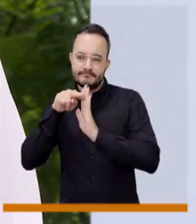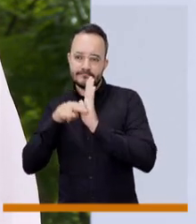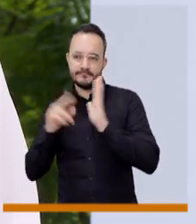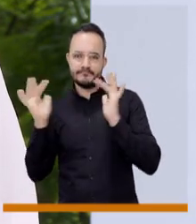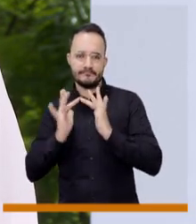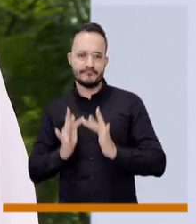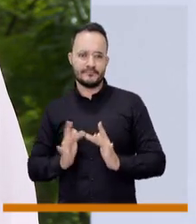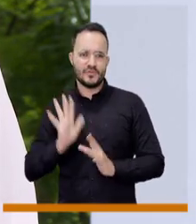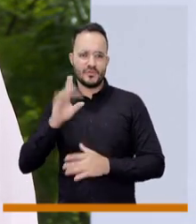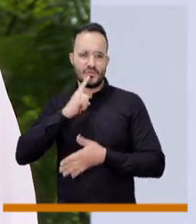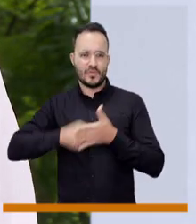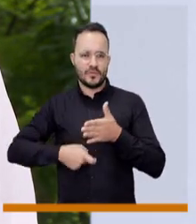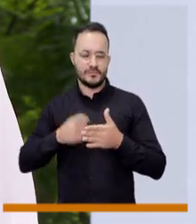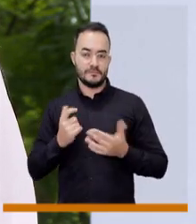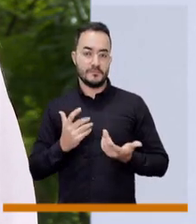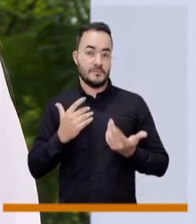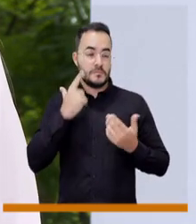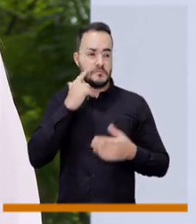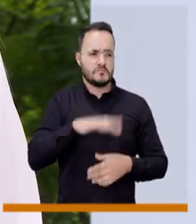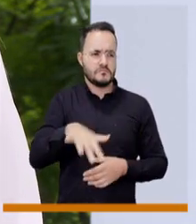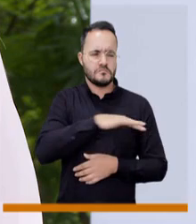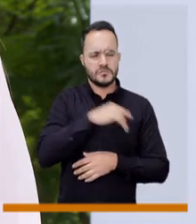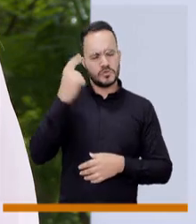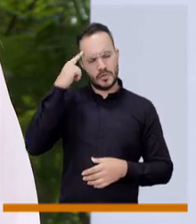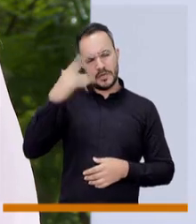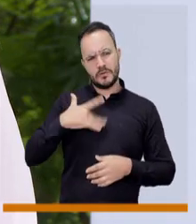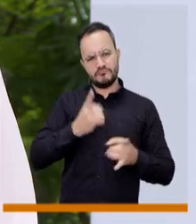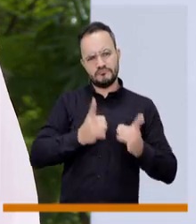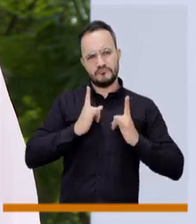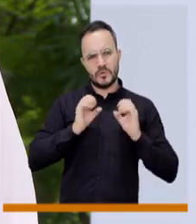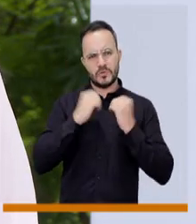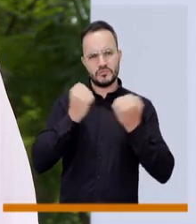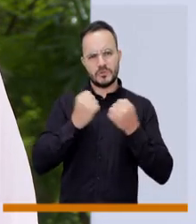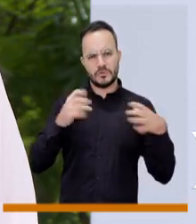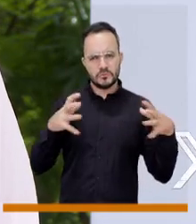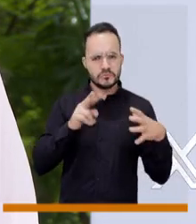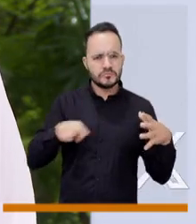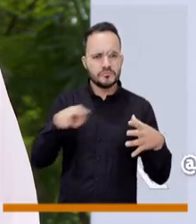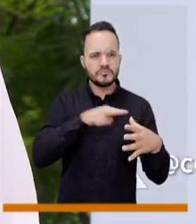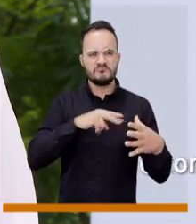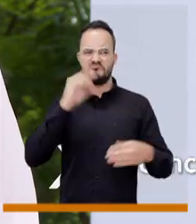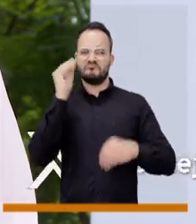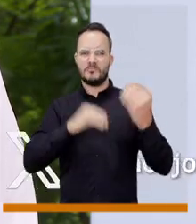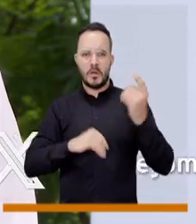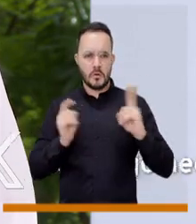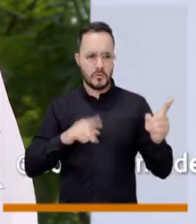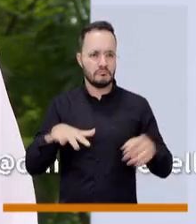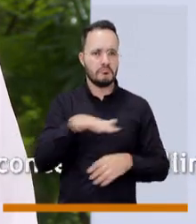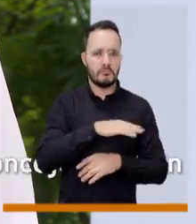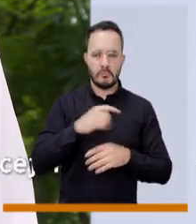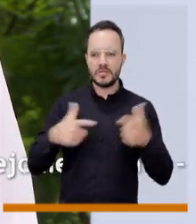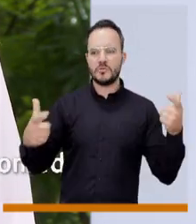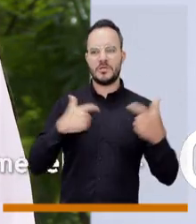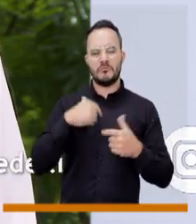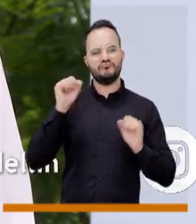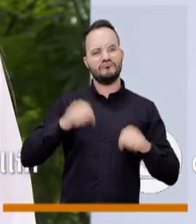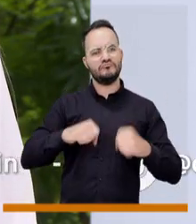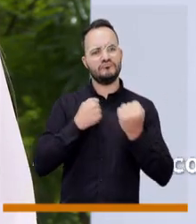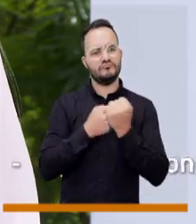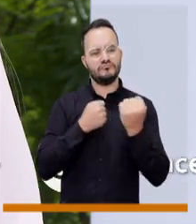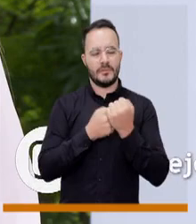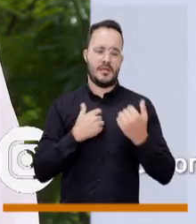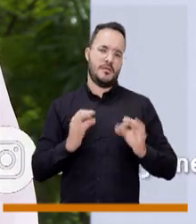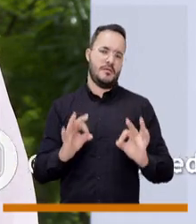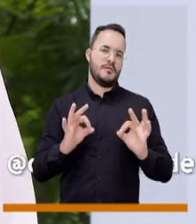requisitos tributarios. Creo que no tendrá oposición en el Consejo, de hecho lo apoyaron mayoritariamente, entonces ese es uno de los